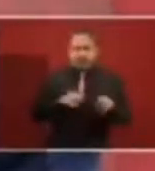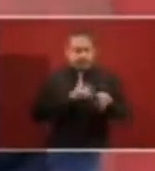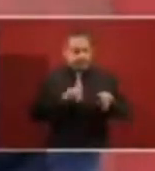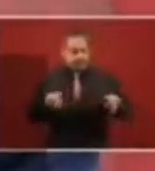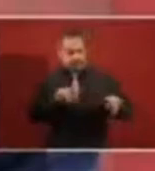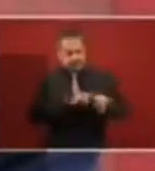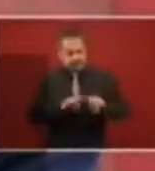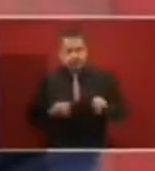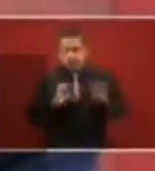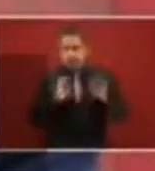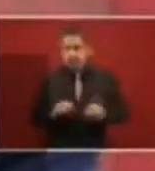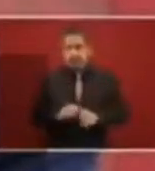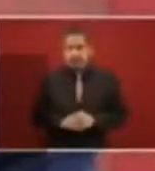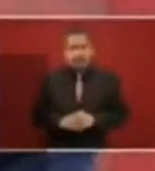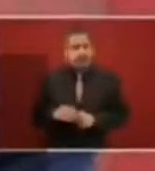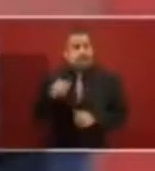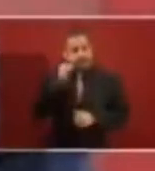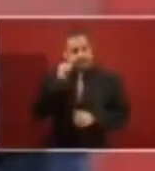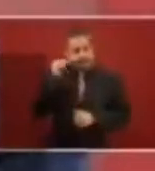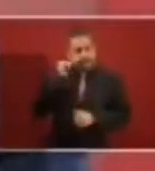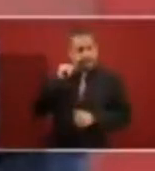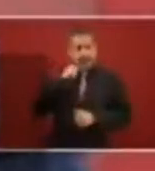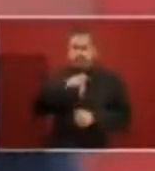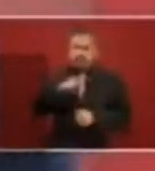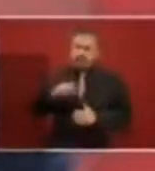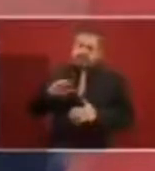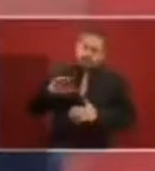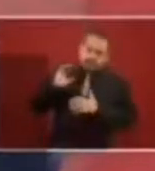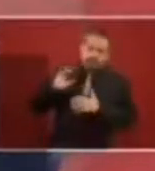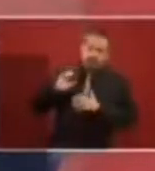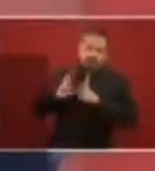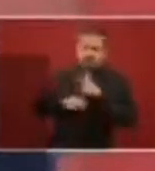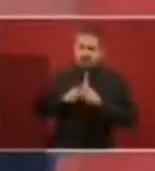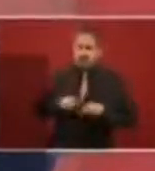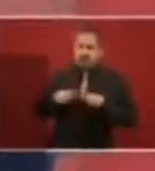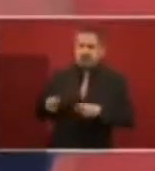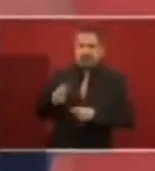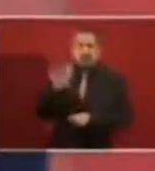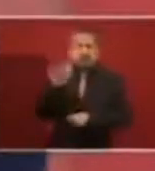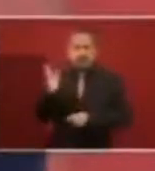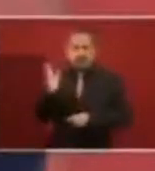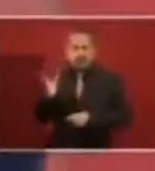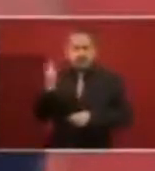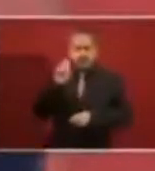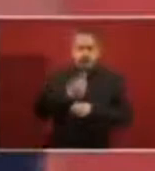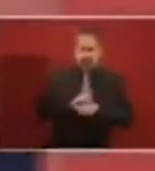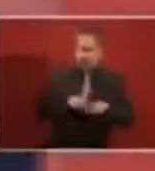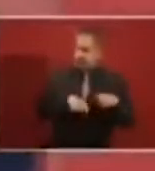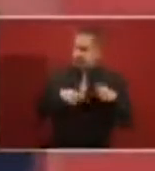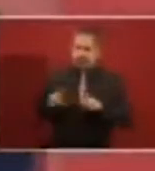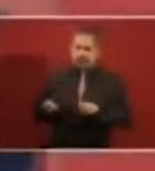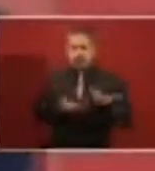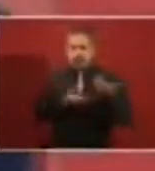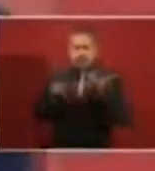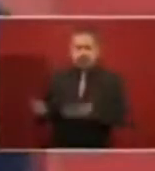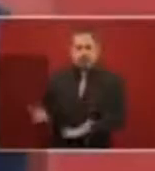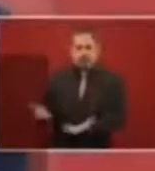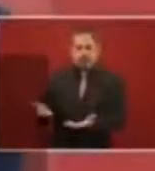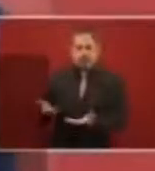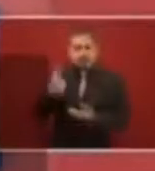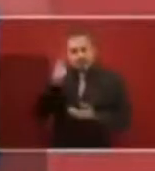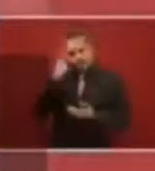ayer se comprometió a que lo entregue en 10 días porque